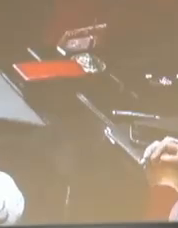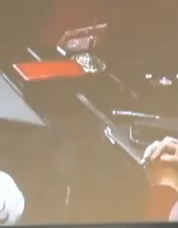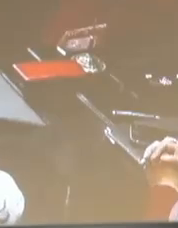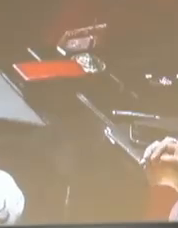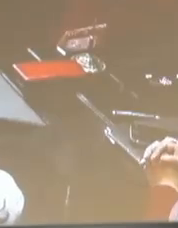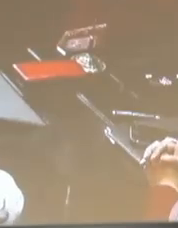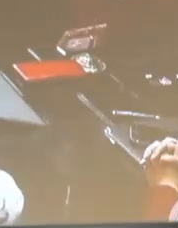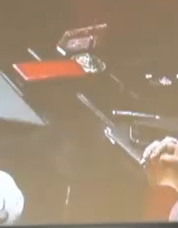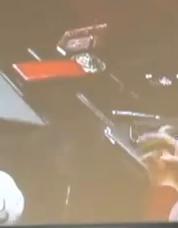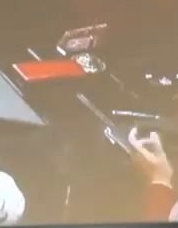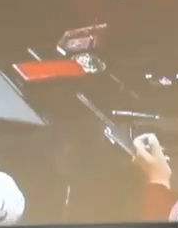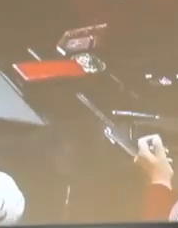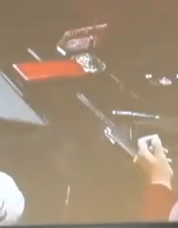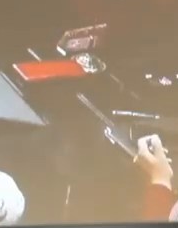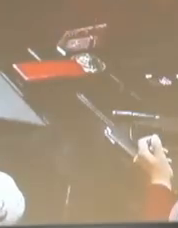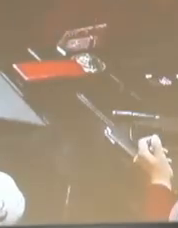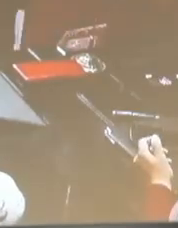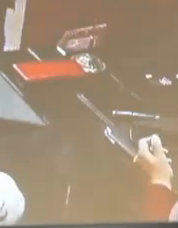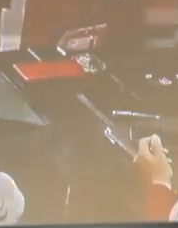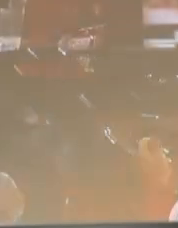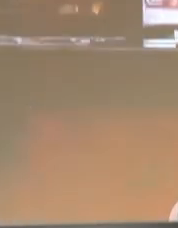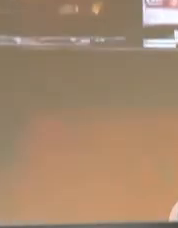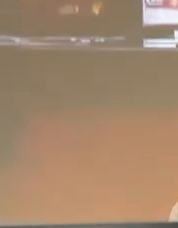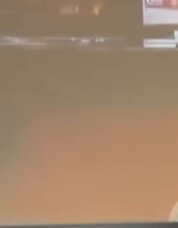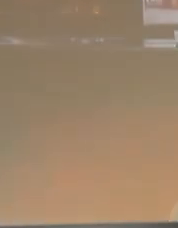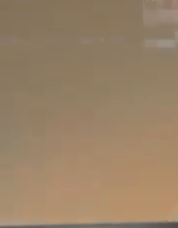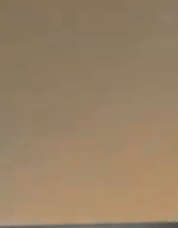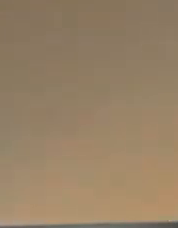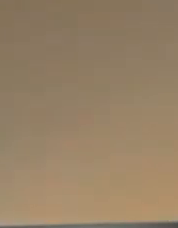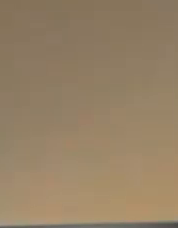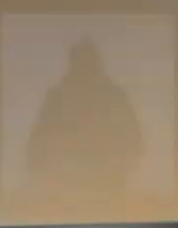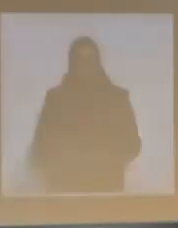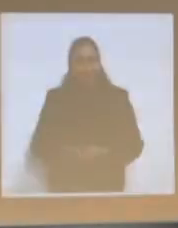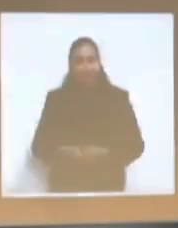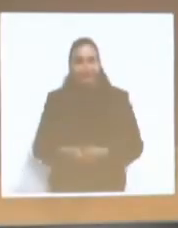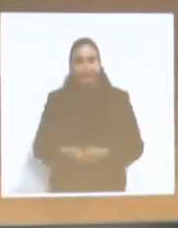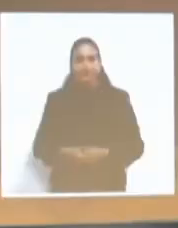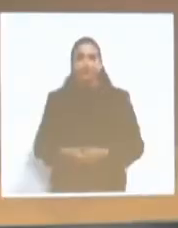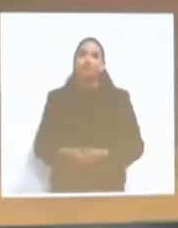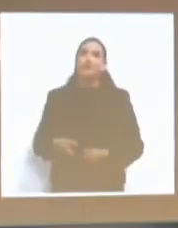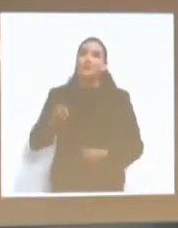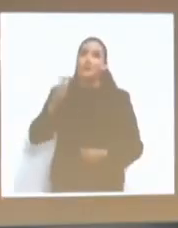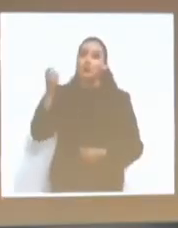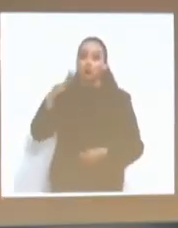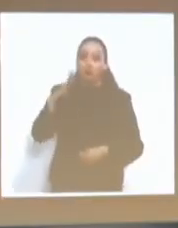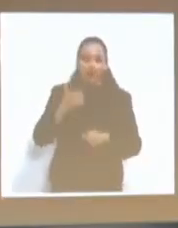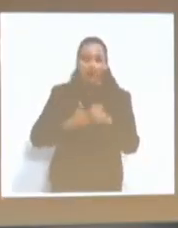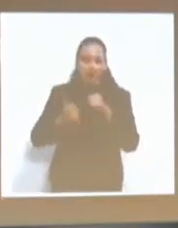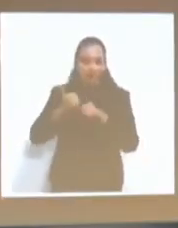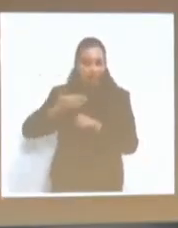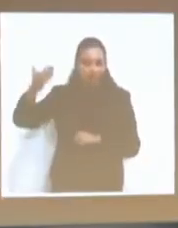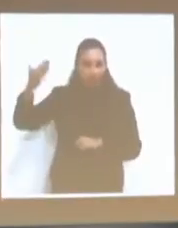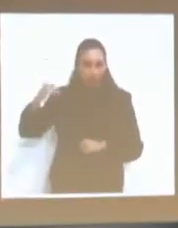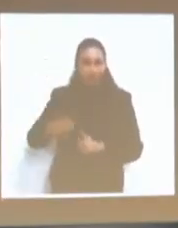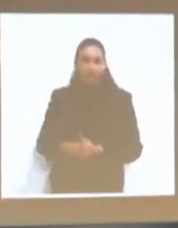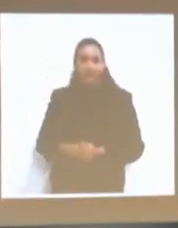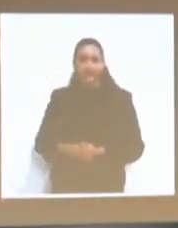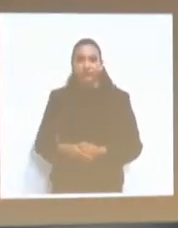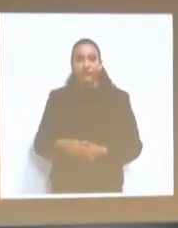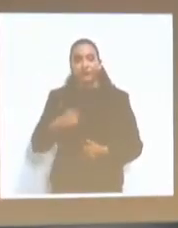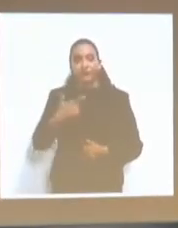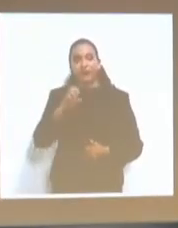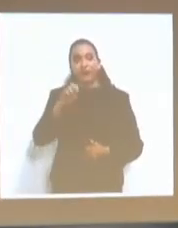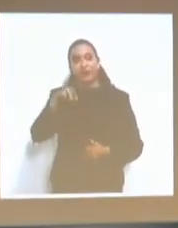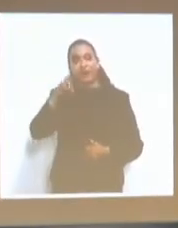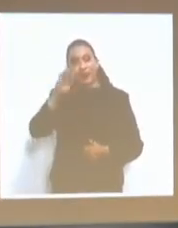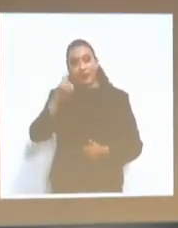esto es usar, como dijo también Pablo, ¿no? Una serie de elementos más bien legaloides para decir básicamente que estamos en